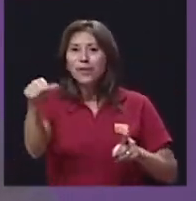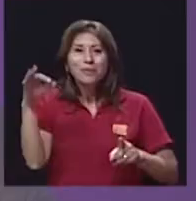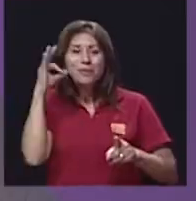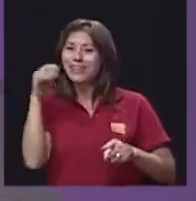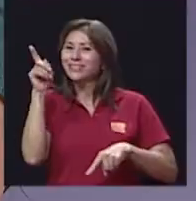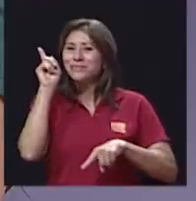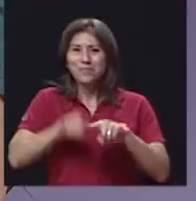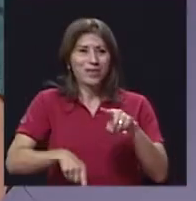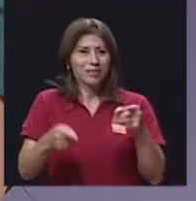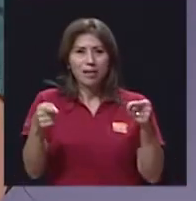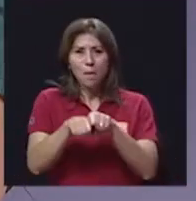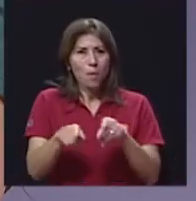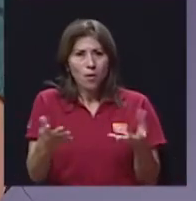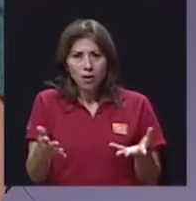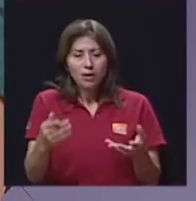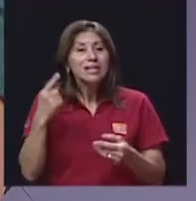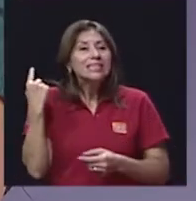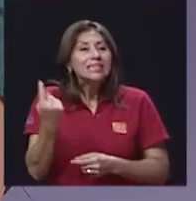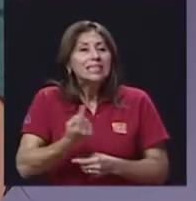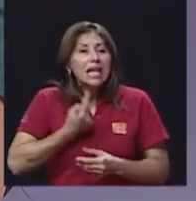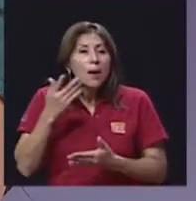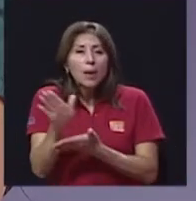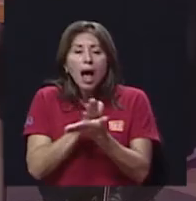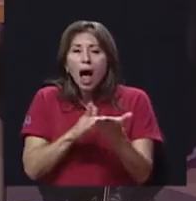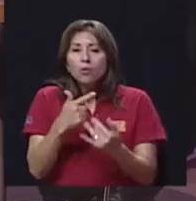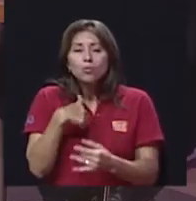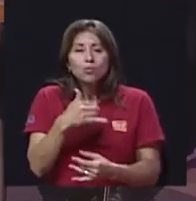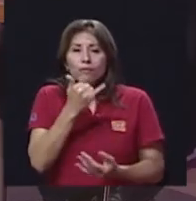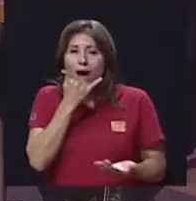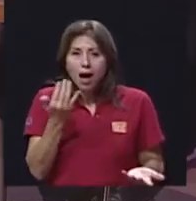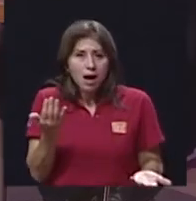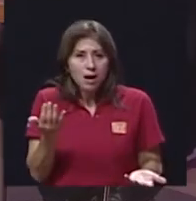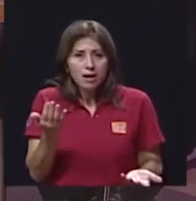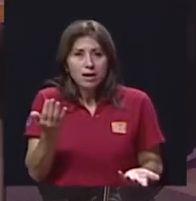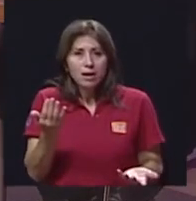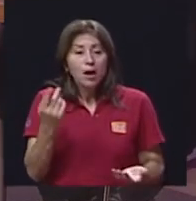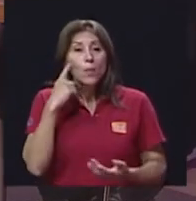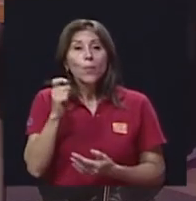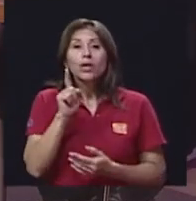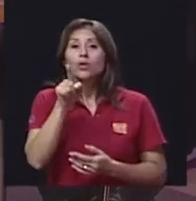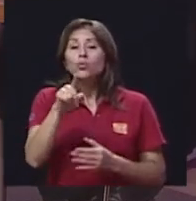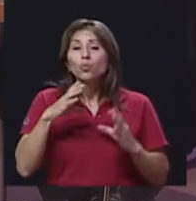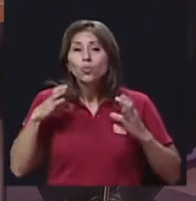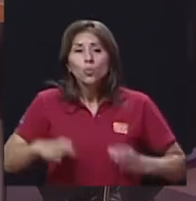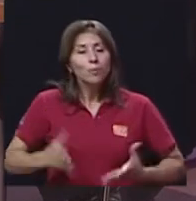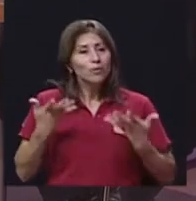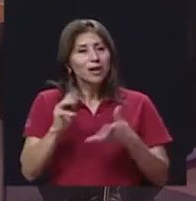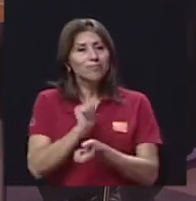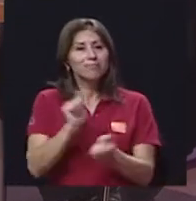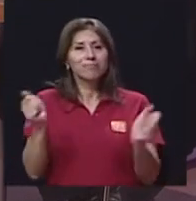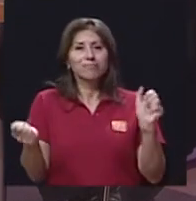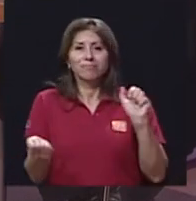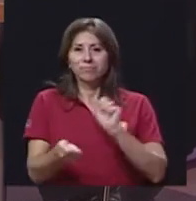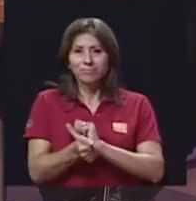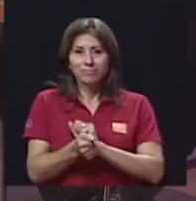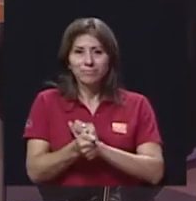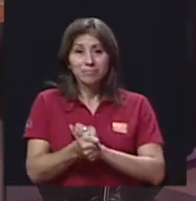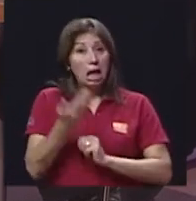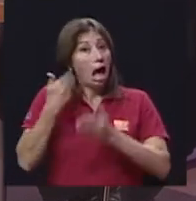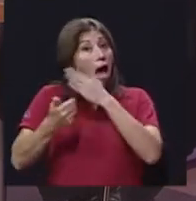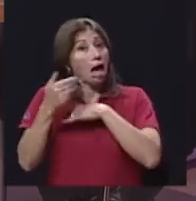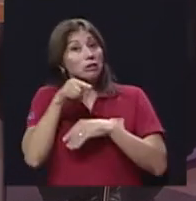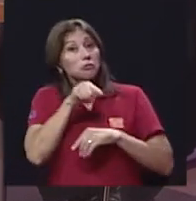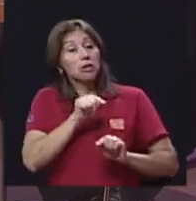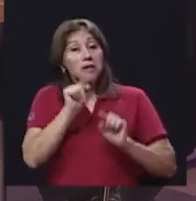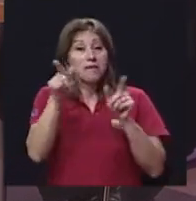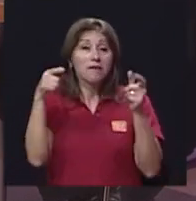que siempre en algún lado uno falla porque hay tu cuerpo cambio porque está que se lleve tragos y